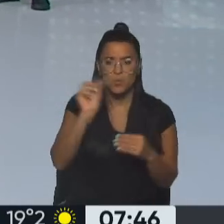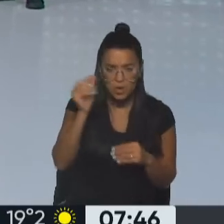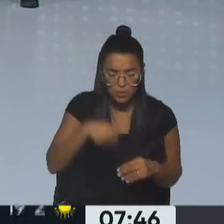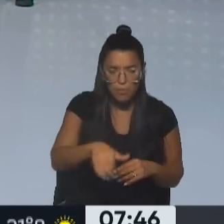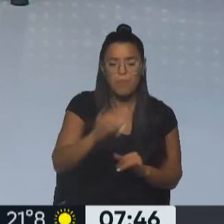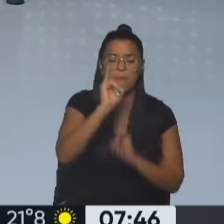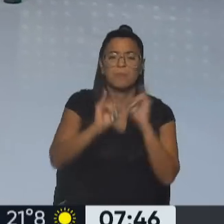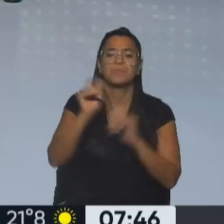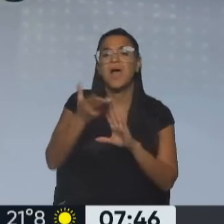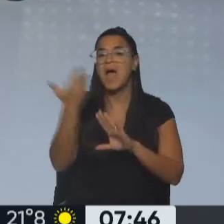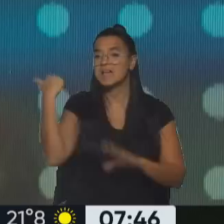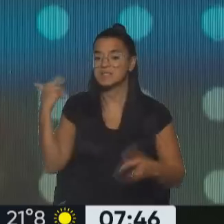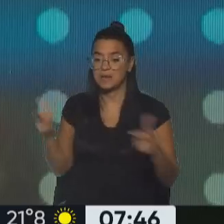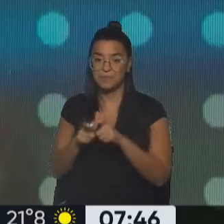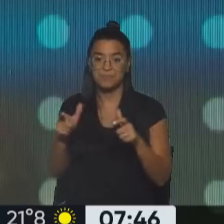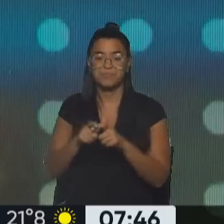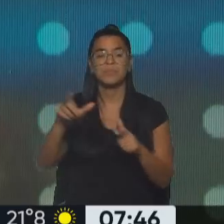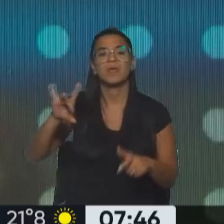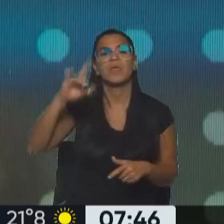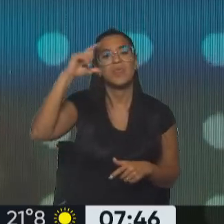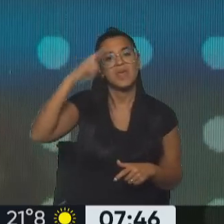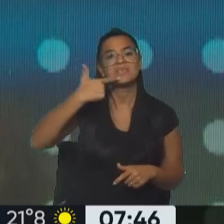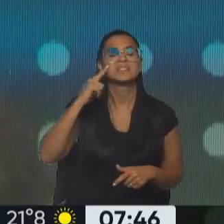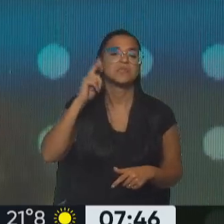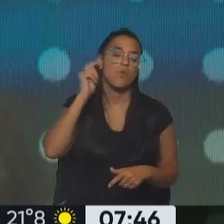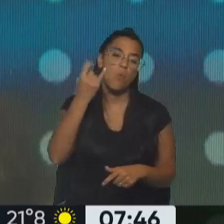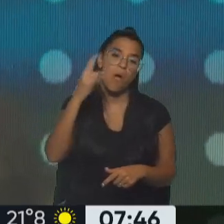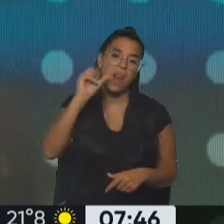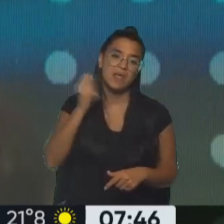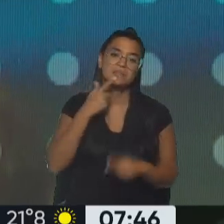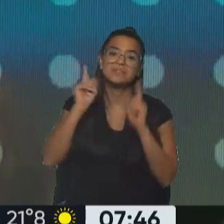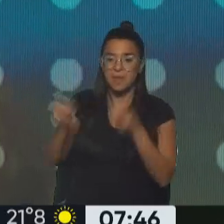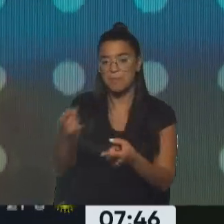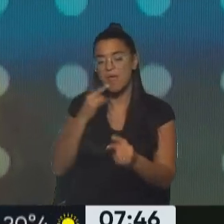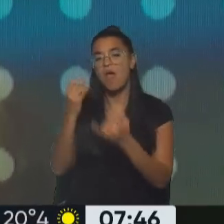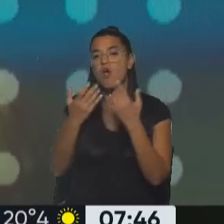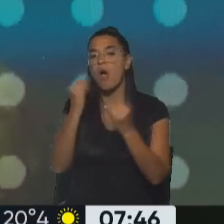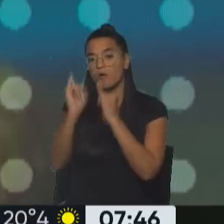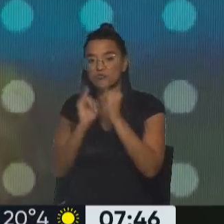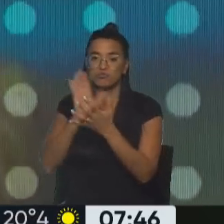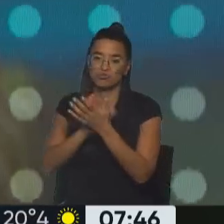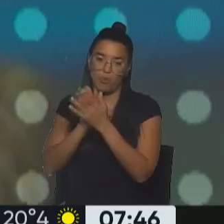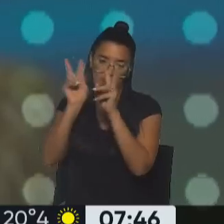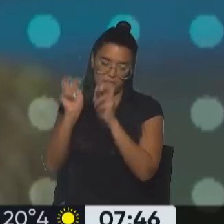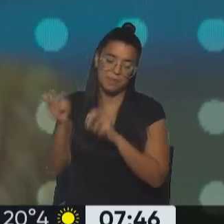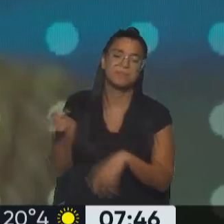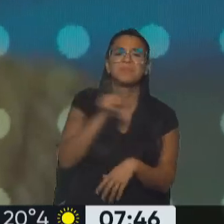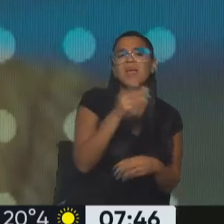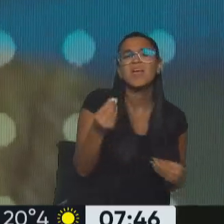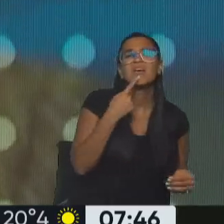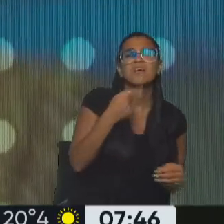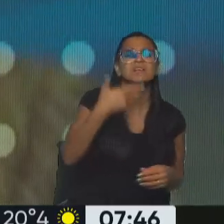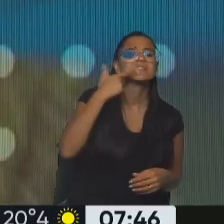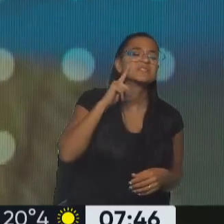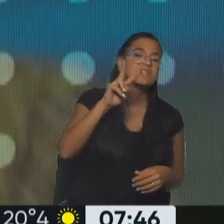Ayer en Desiguales, legisladores del Frente de Todos también se subieron a esta historia. A ver, ¿qué es lo que supuestamente le dice